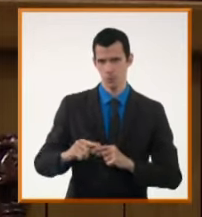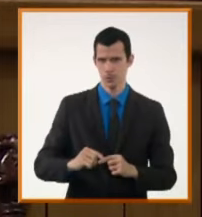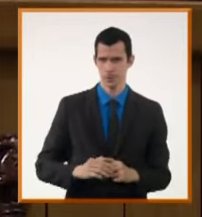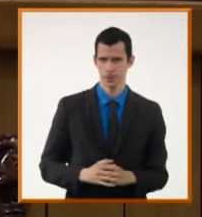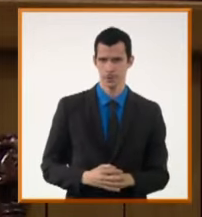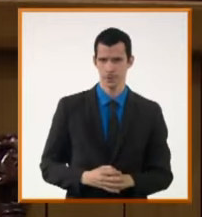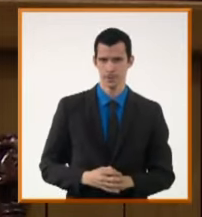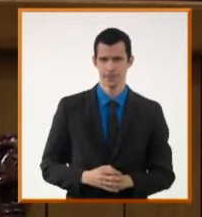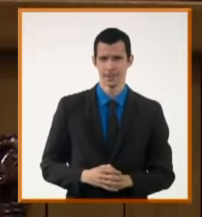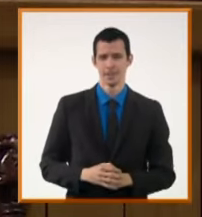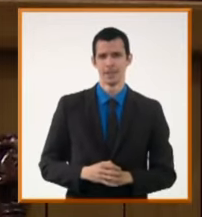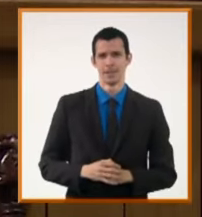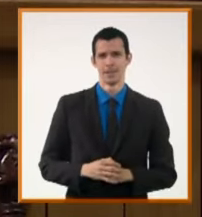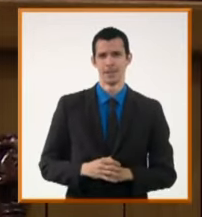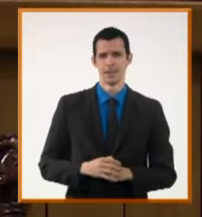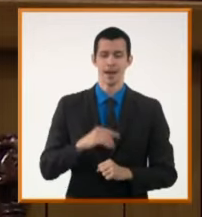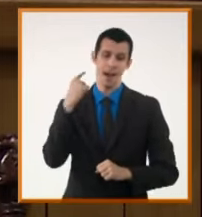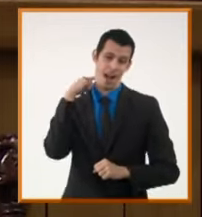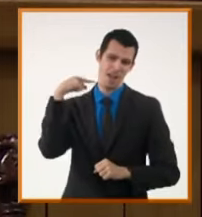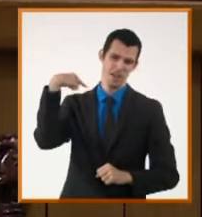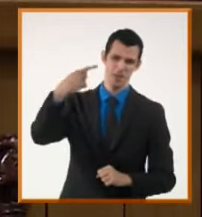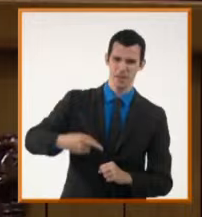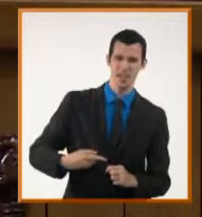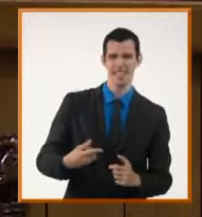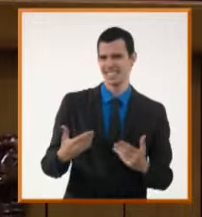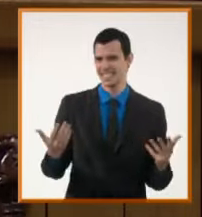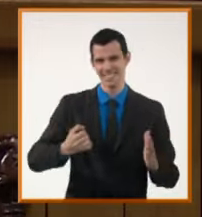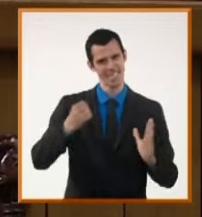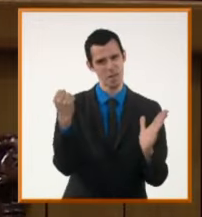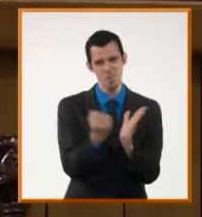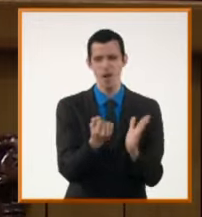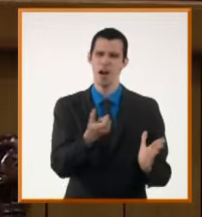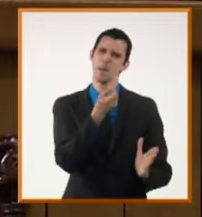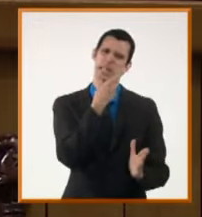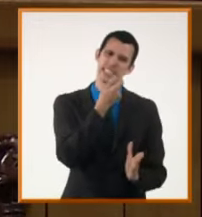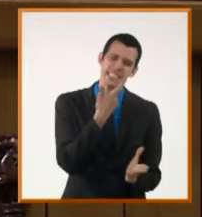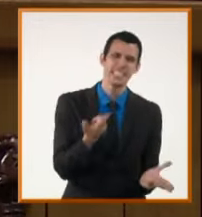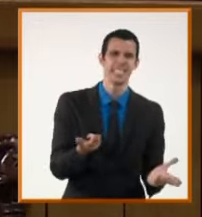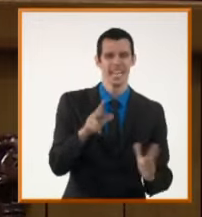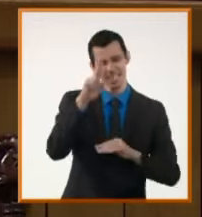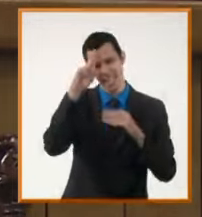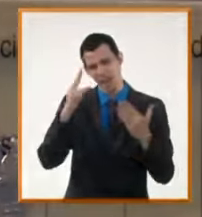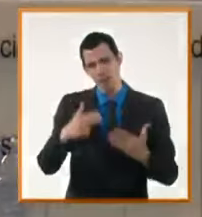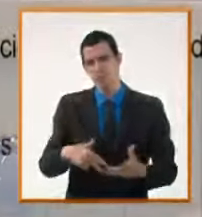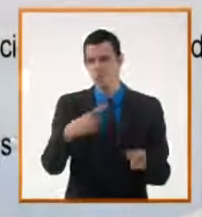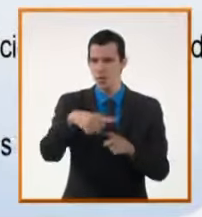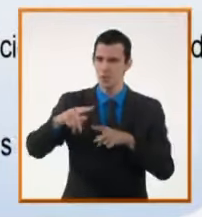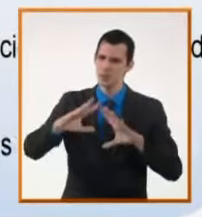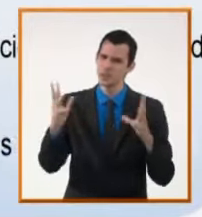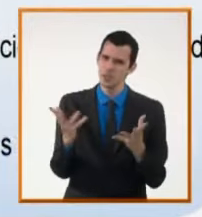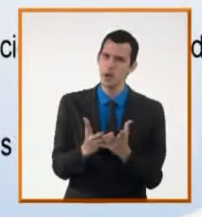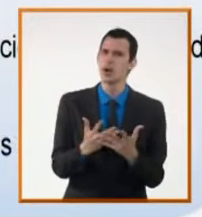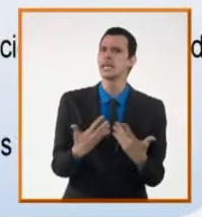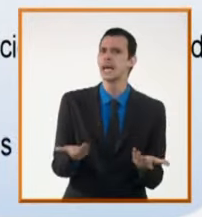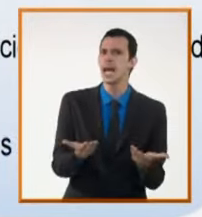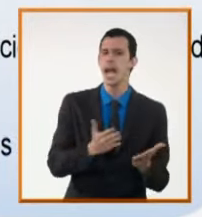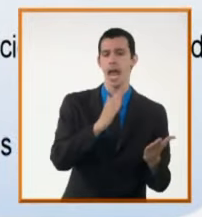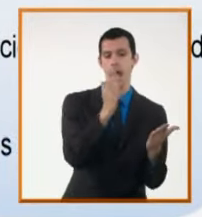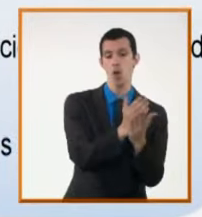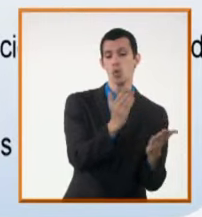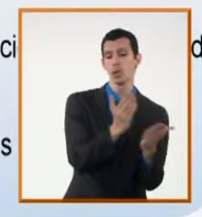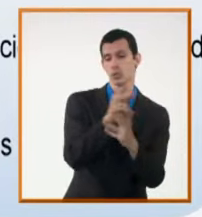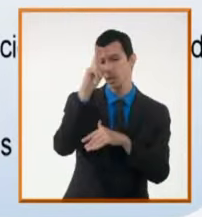a partir muy afectado con los recursos, la medicina, el tema de la salud. La salud y la educación en este